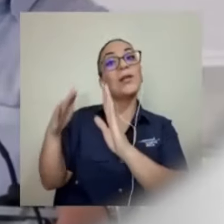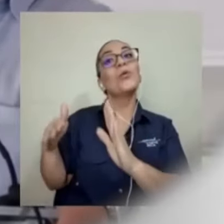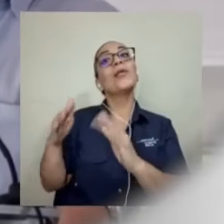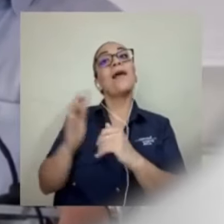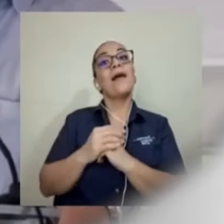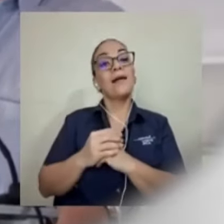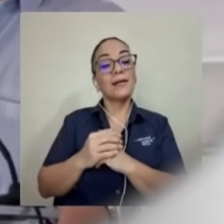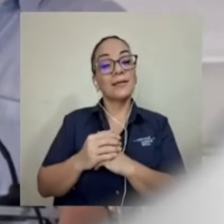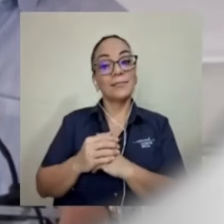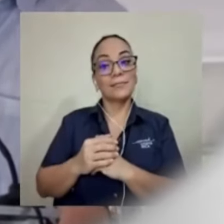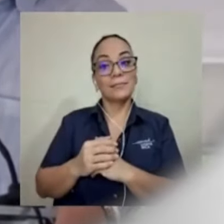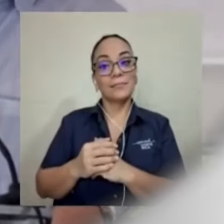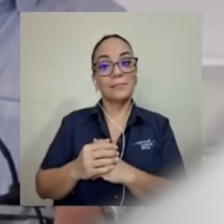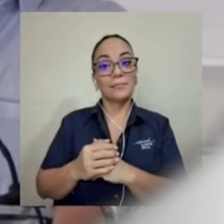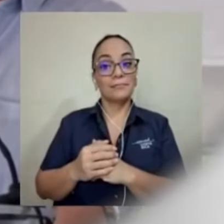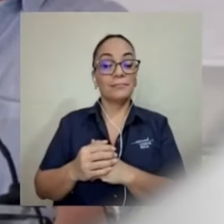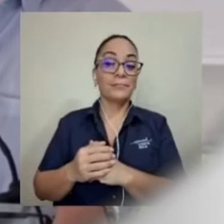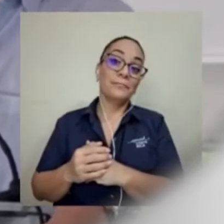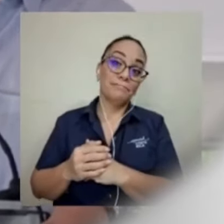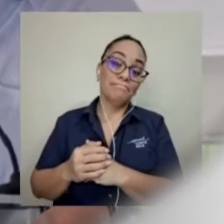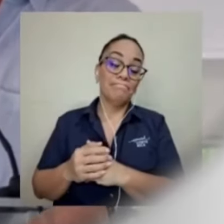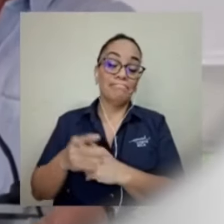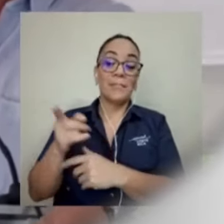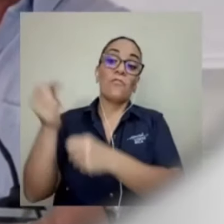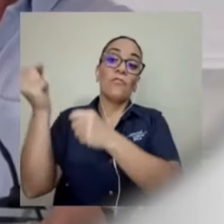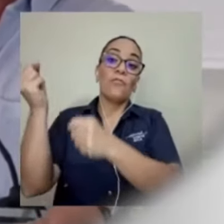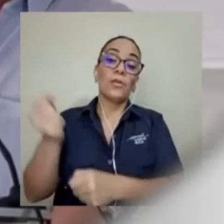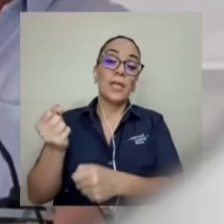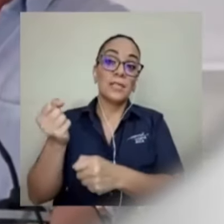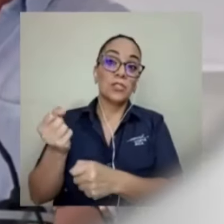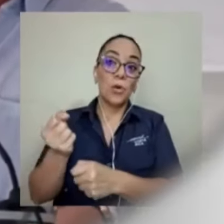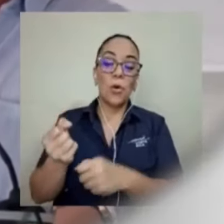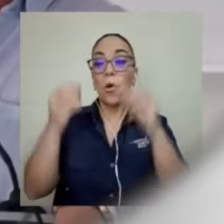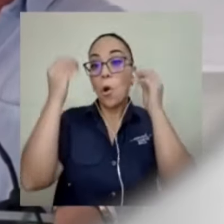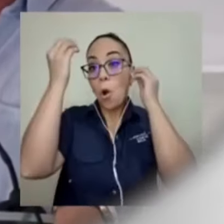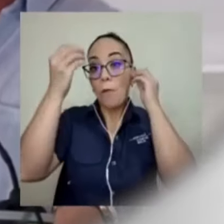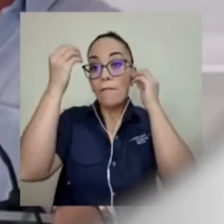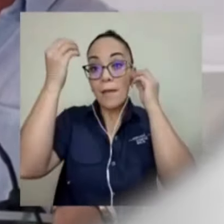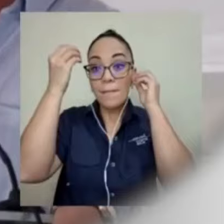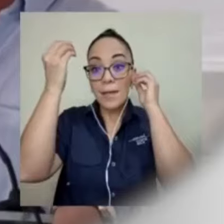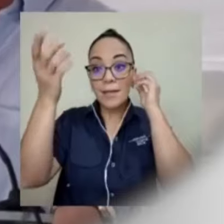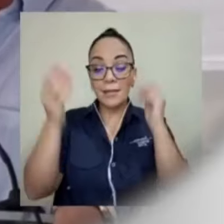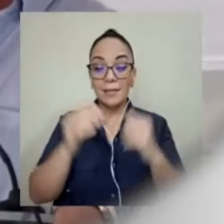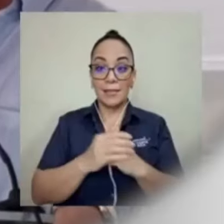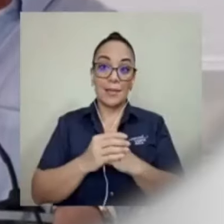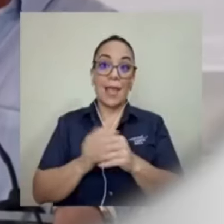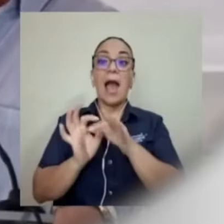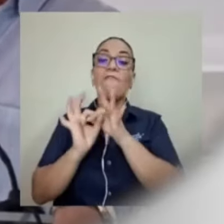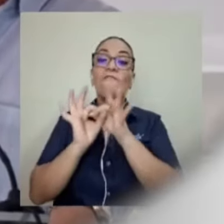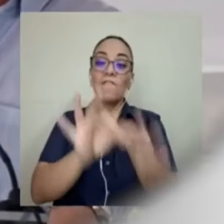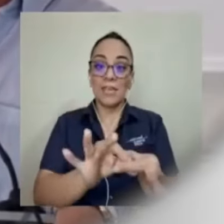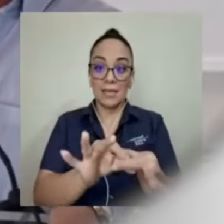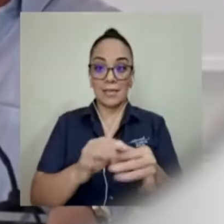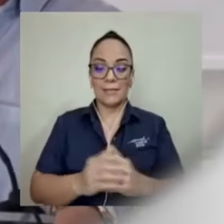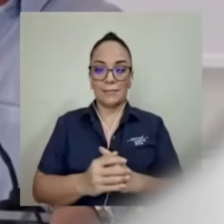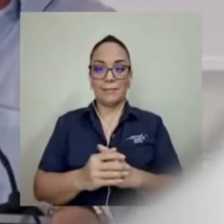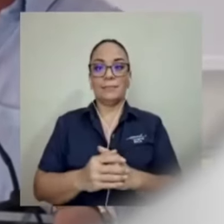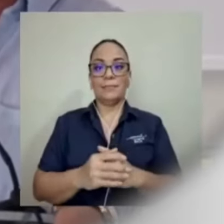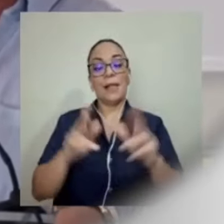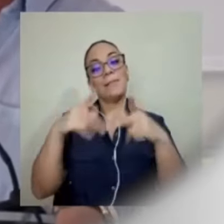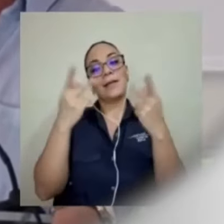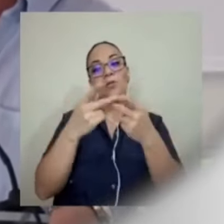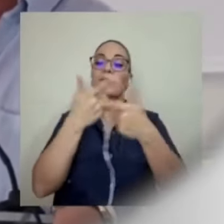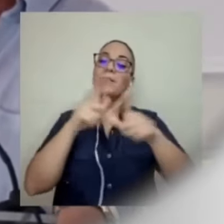contraloría Y esa fundación es obviamente a fin al partido de